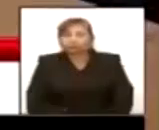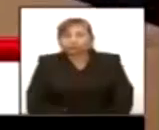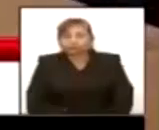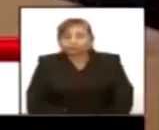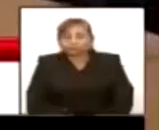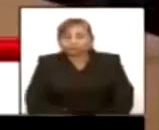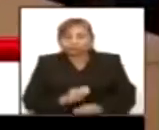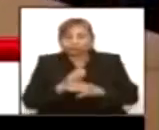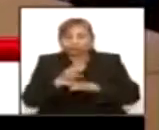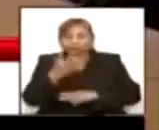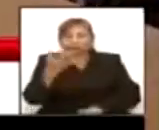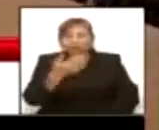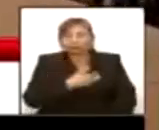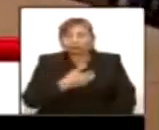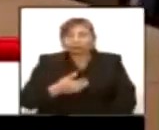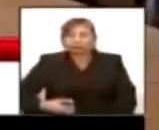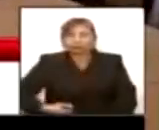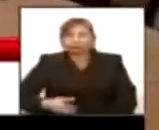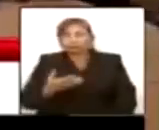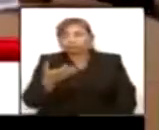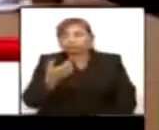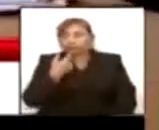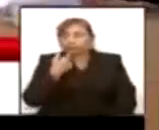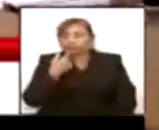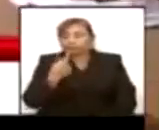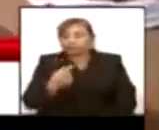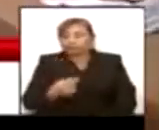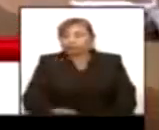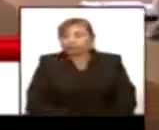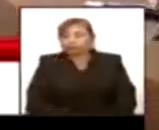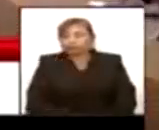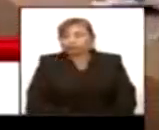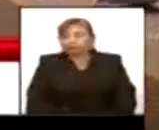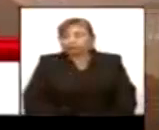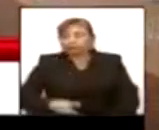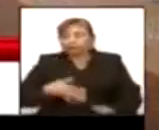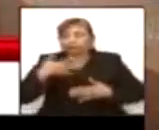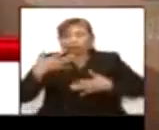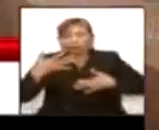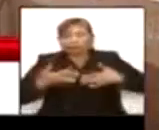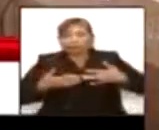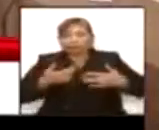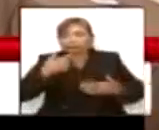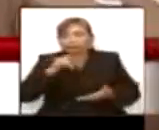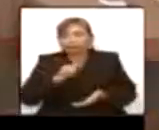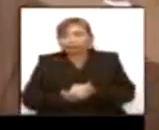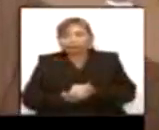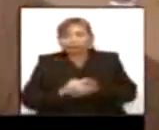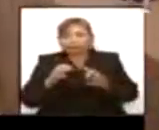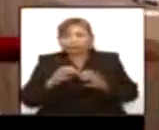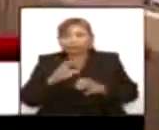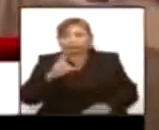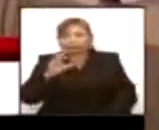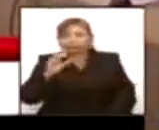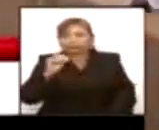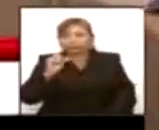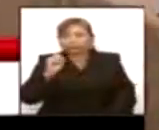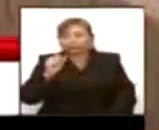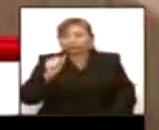Por su intermedio, señor presidente, primero quiero referirme a las expresiones brindadas por el congresista